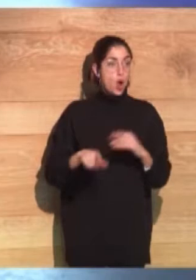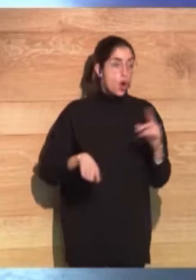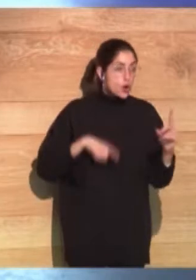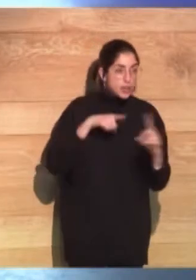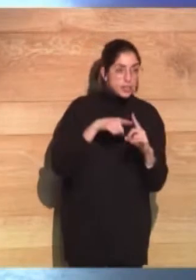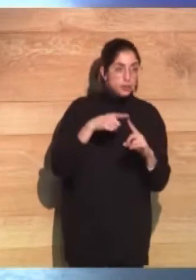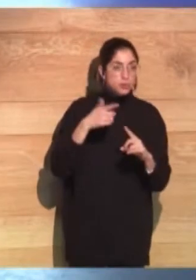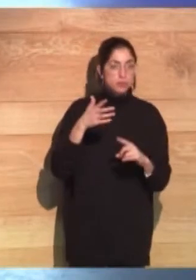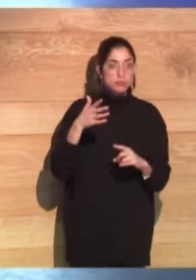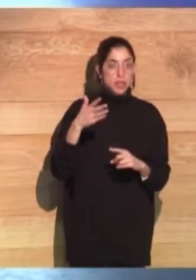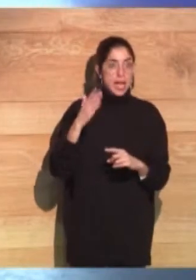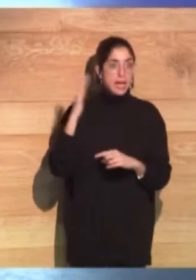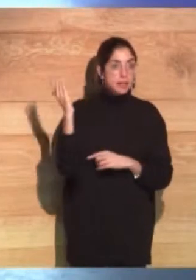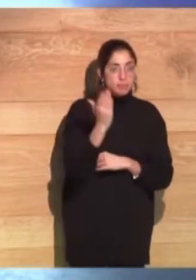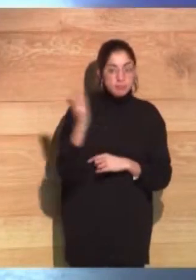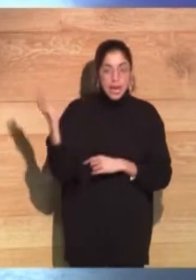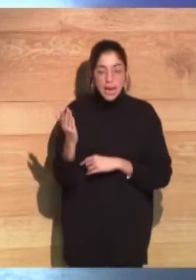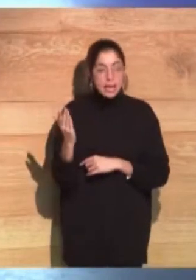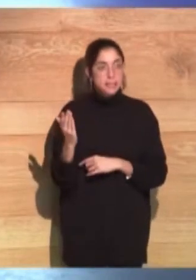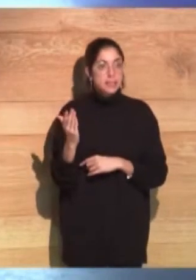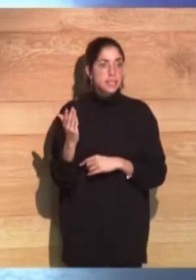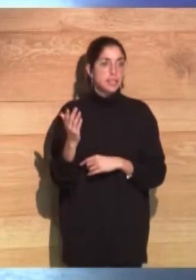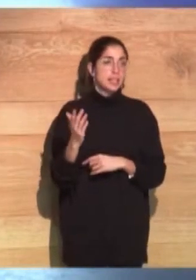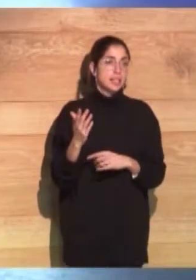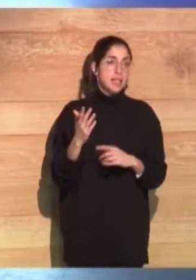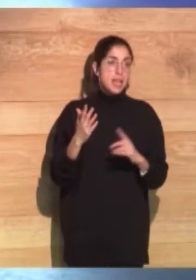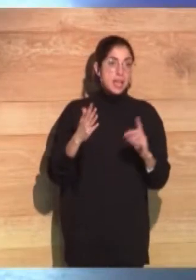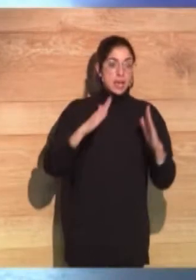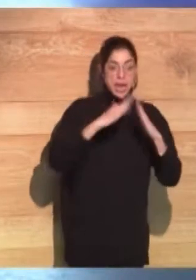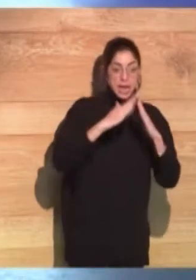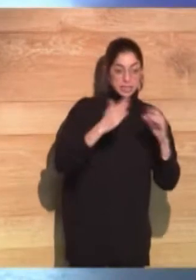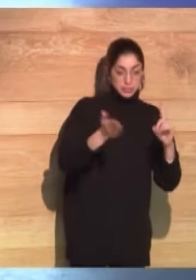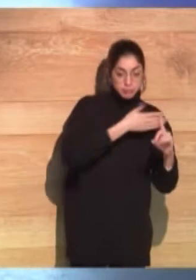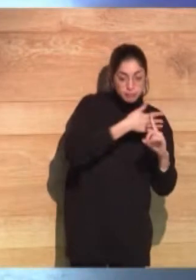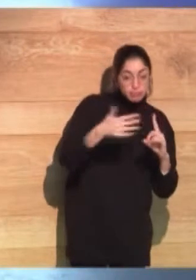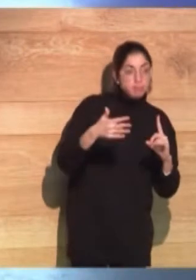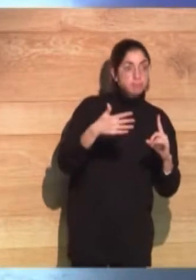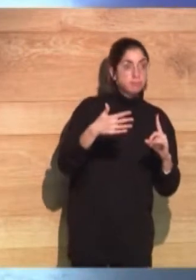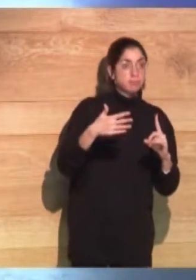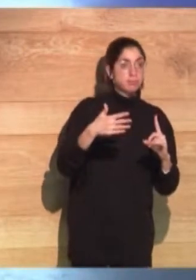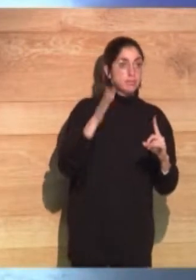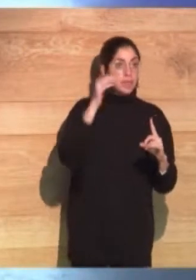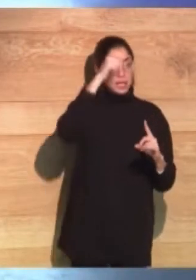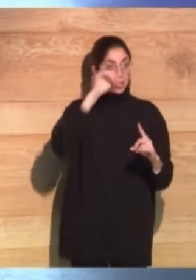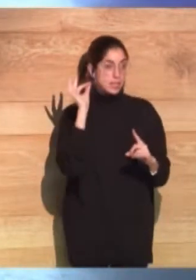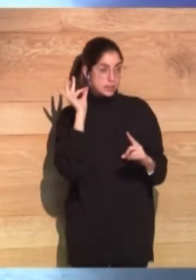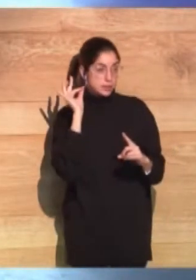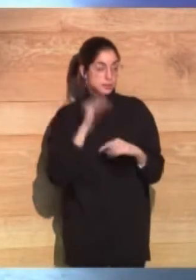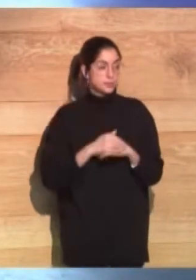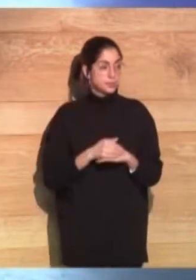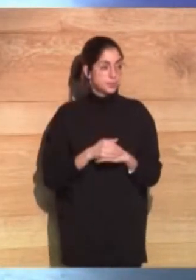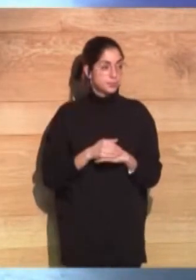castigar a los que ejercen violencia doméstica, a los criminales que ejercen violencia doméstica.